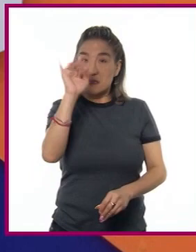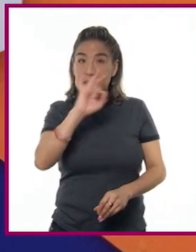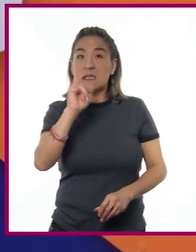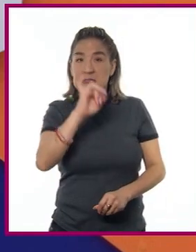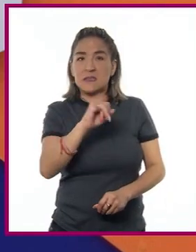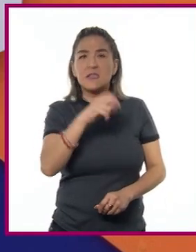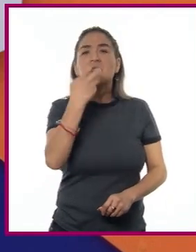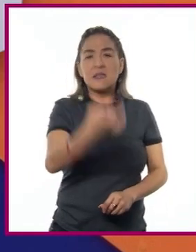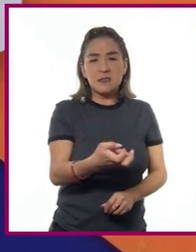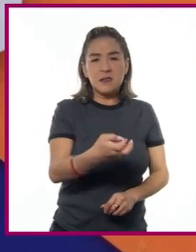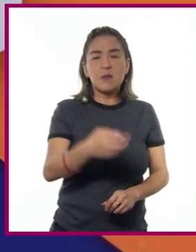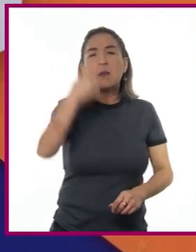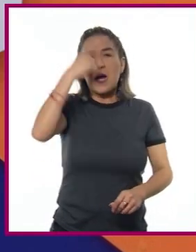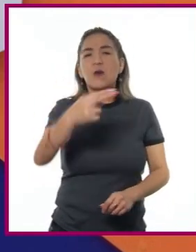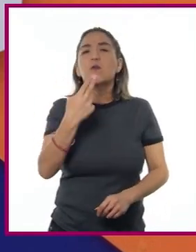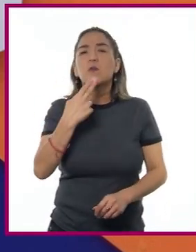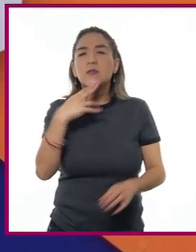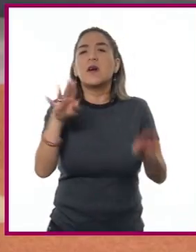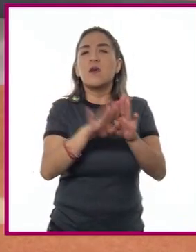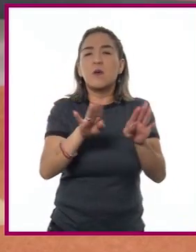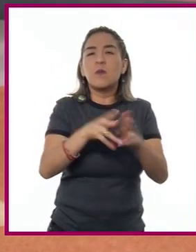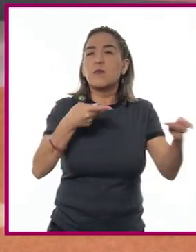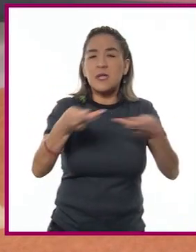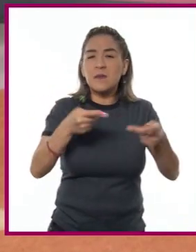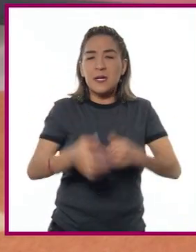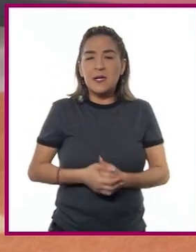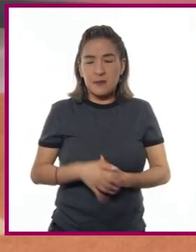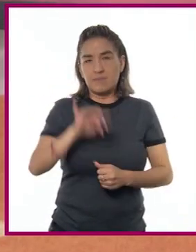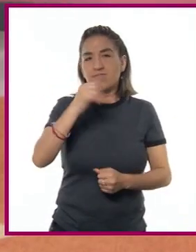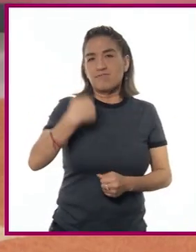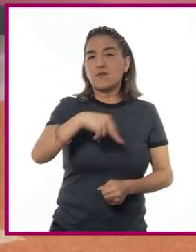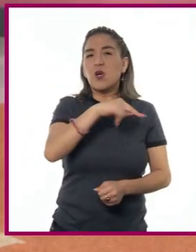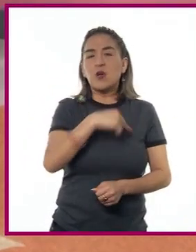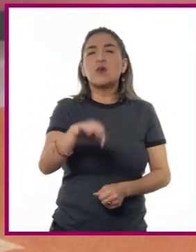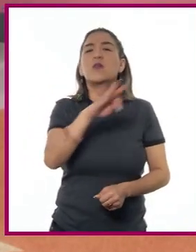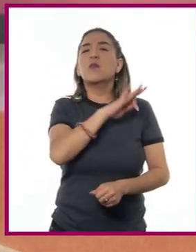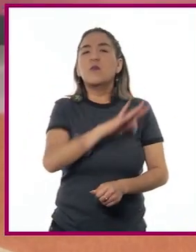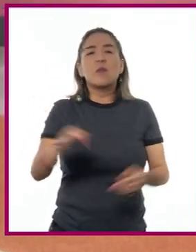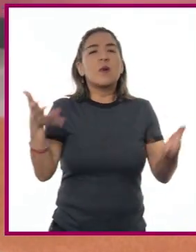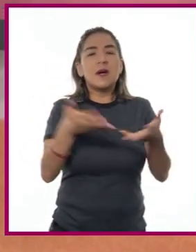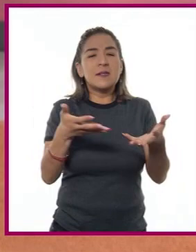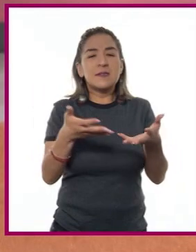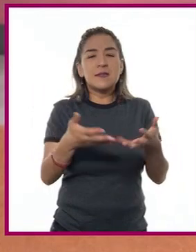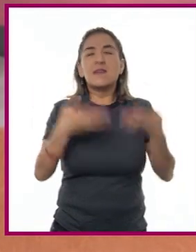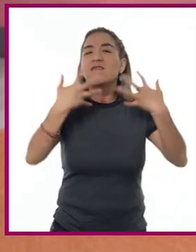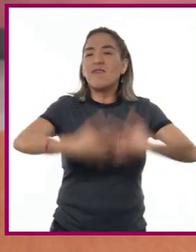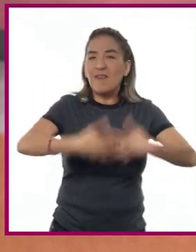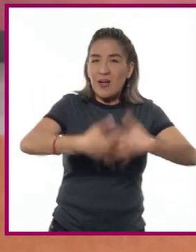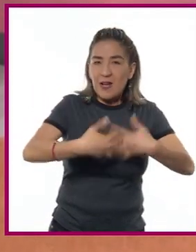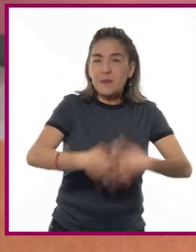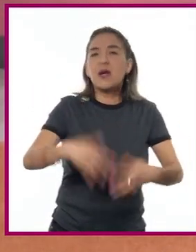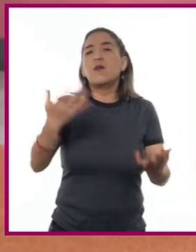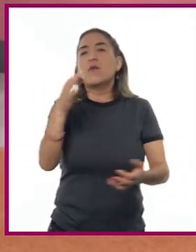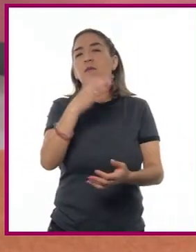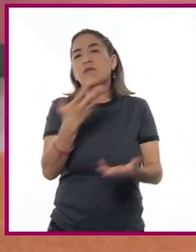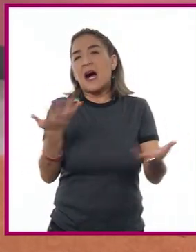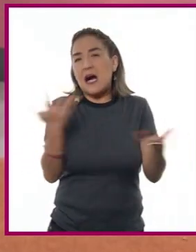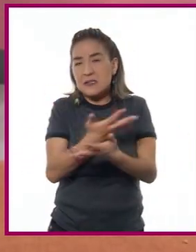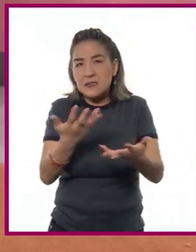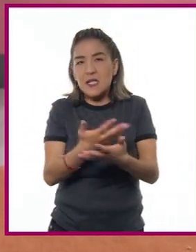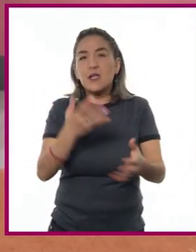¿qué métodos se utilizan para producirlo? Sí, nosotros podemos fabricar, producir